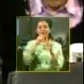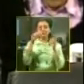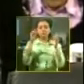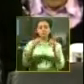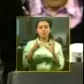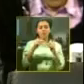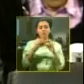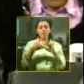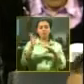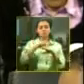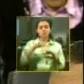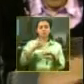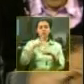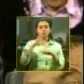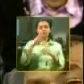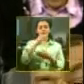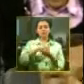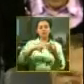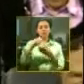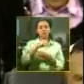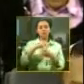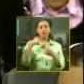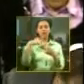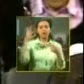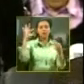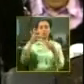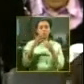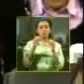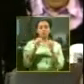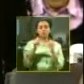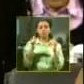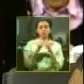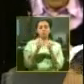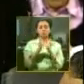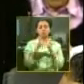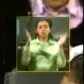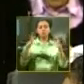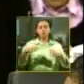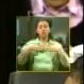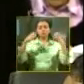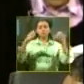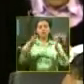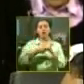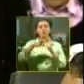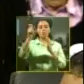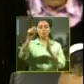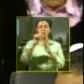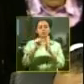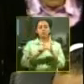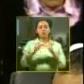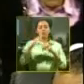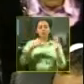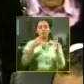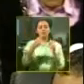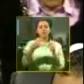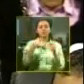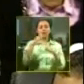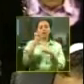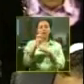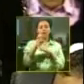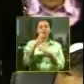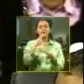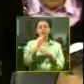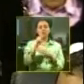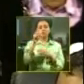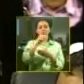hace referencia a la soberanía territorial, en la que juntos con muchísimo entusiasmo aprobamos aquel artículo en el que dice que el Ecuador